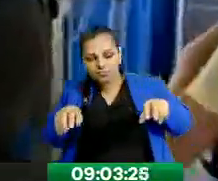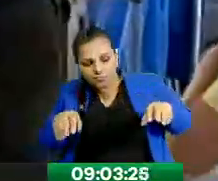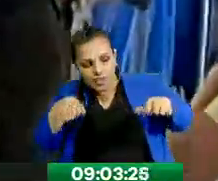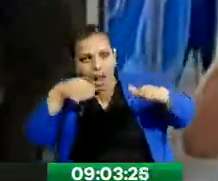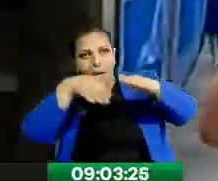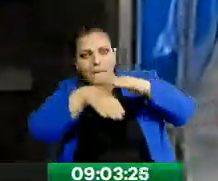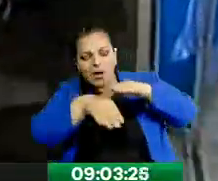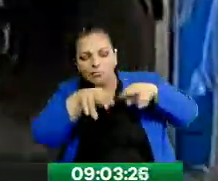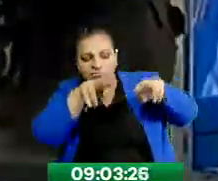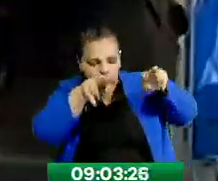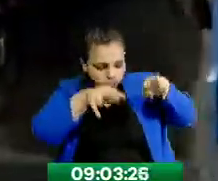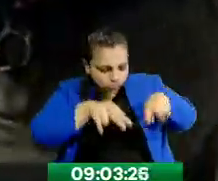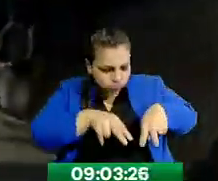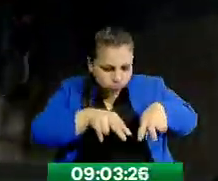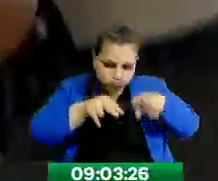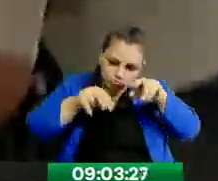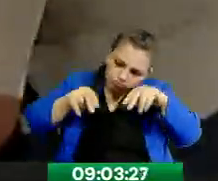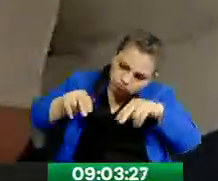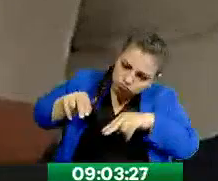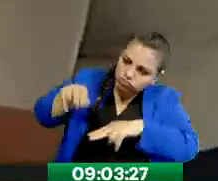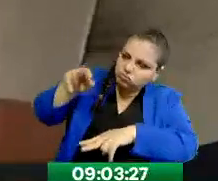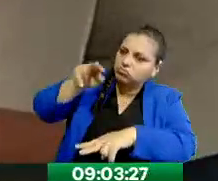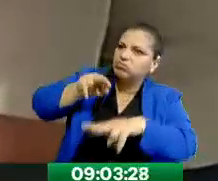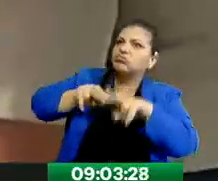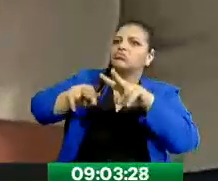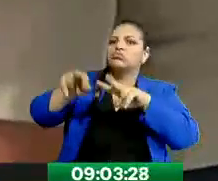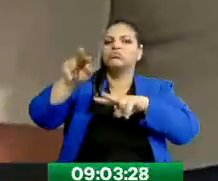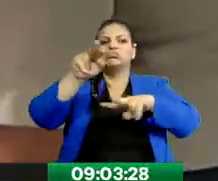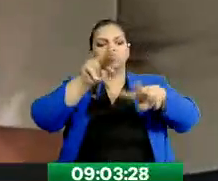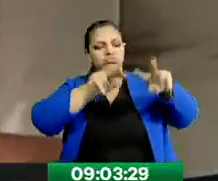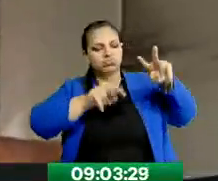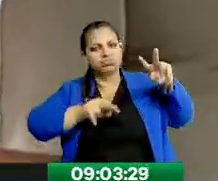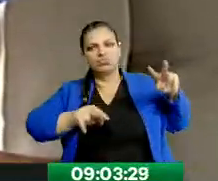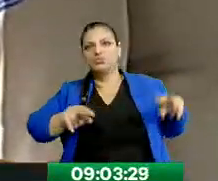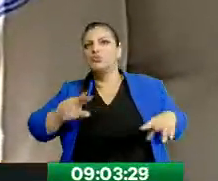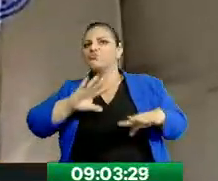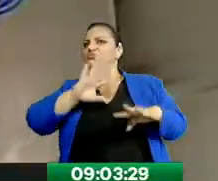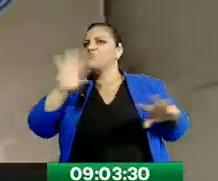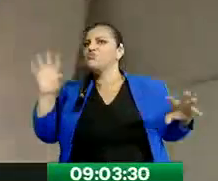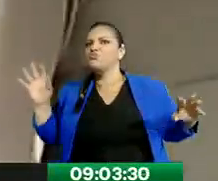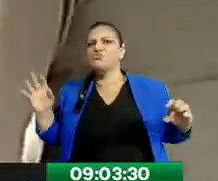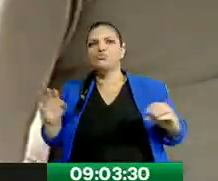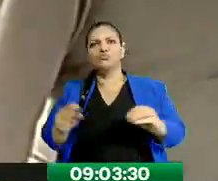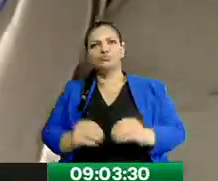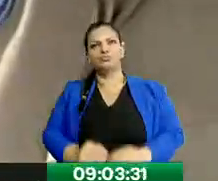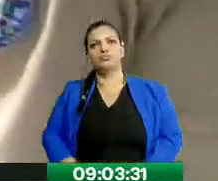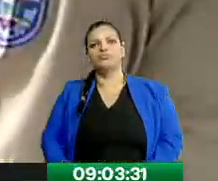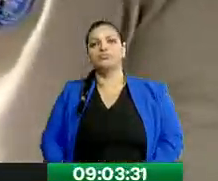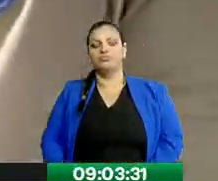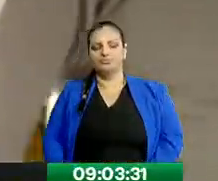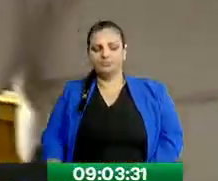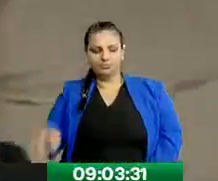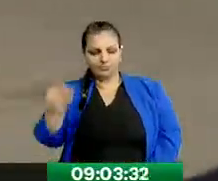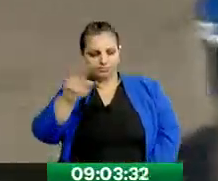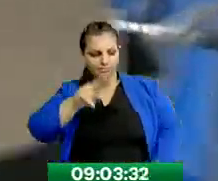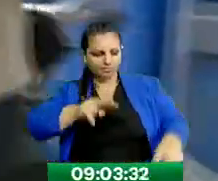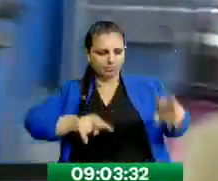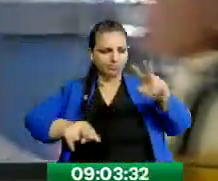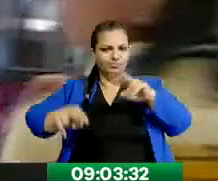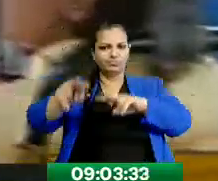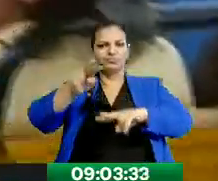diversos vehículos, buses, autos e incluso motocicletas. Allí están procediendo a la